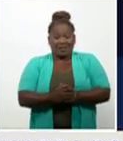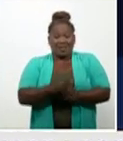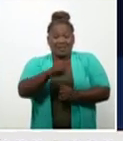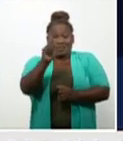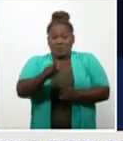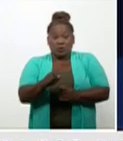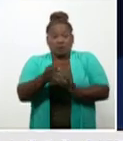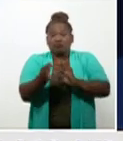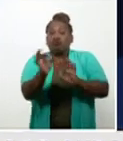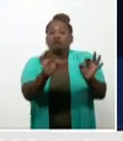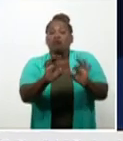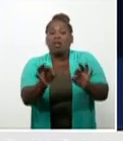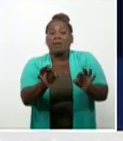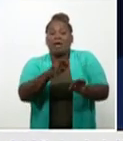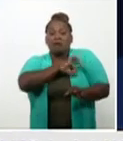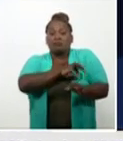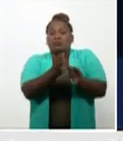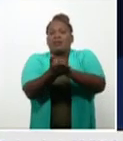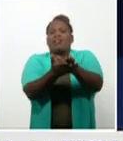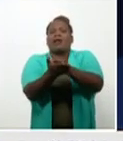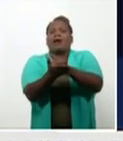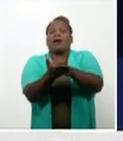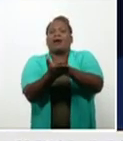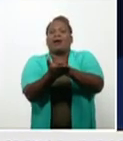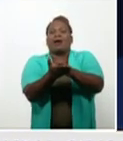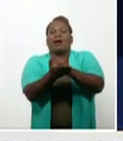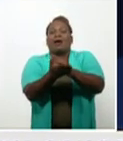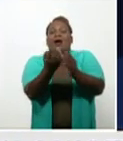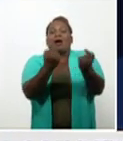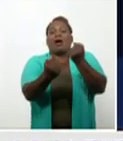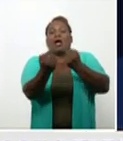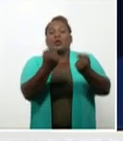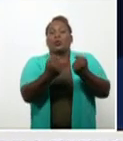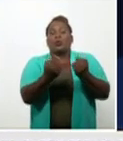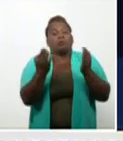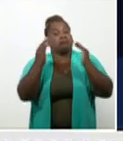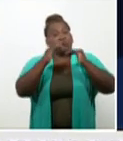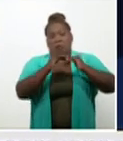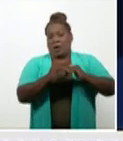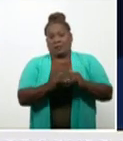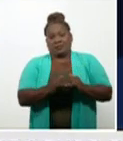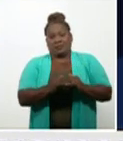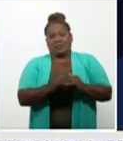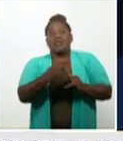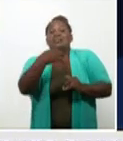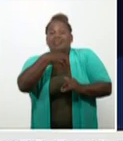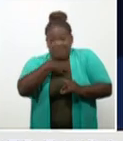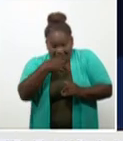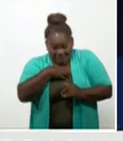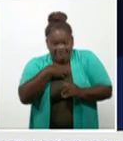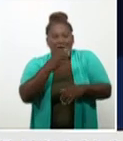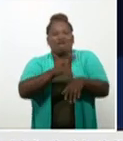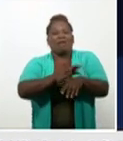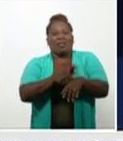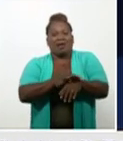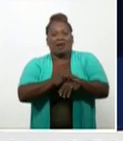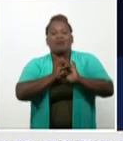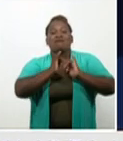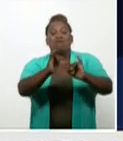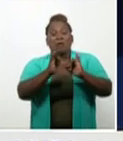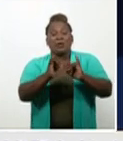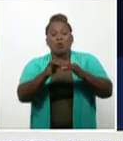síntomas. Y como hemos dicho otras veces, hay algunos que no tienen síntomas. Por lo tanto, esta información,